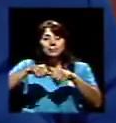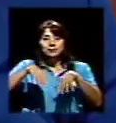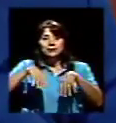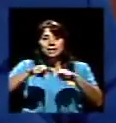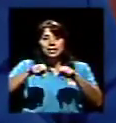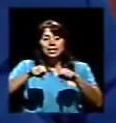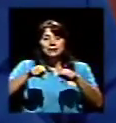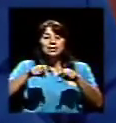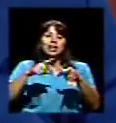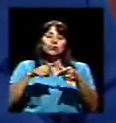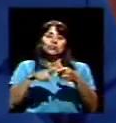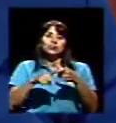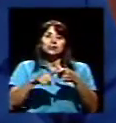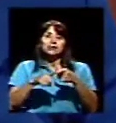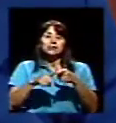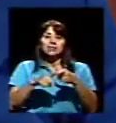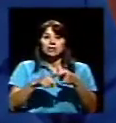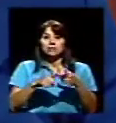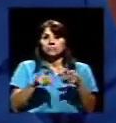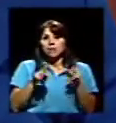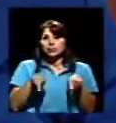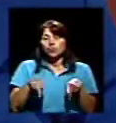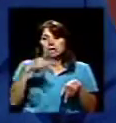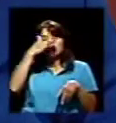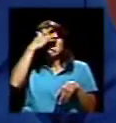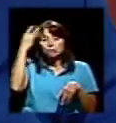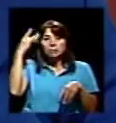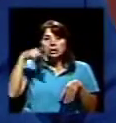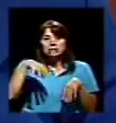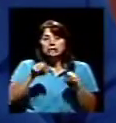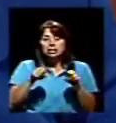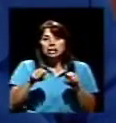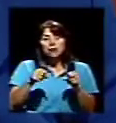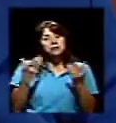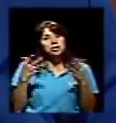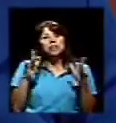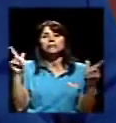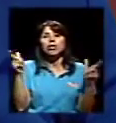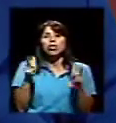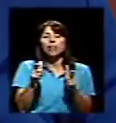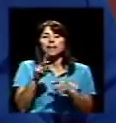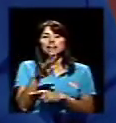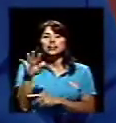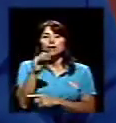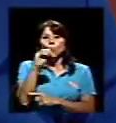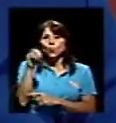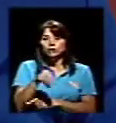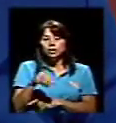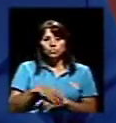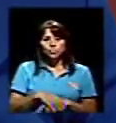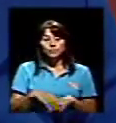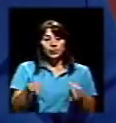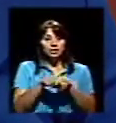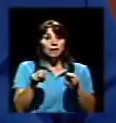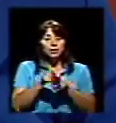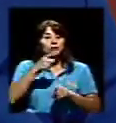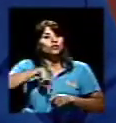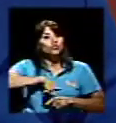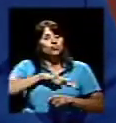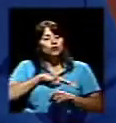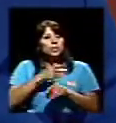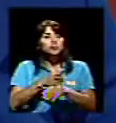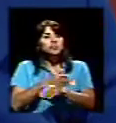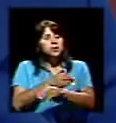en un 25% el ausentismo, que es tan importante también en la institución. Y hemos estado trabajando en toda la parte de gestión, mejorando todos